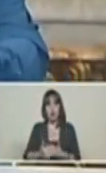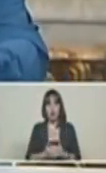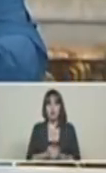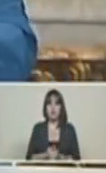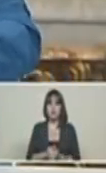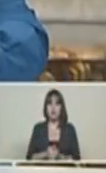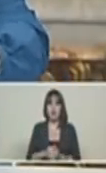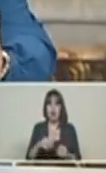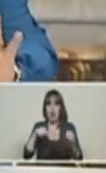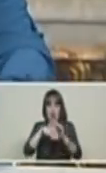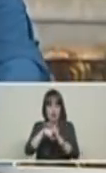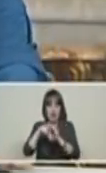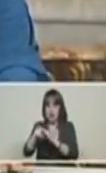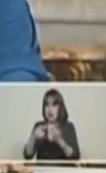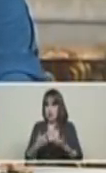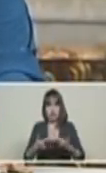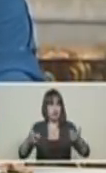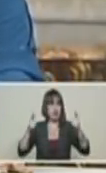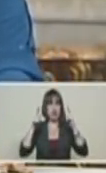taquilla, libre.